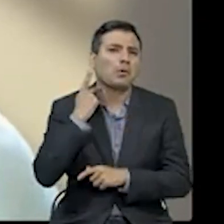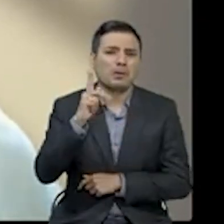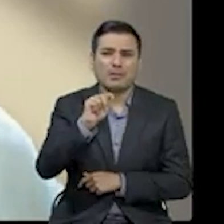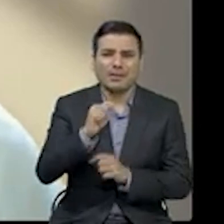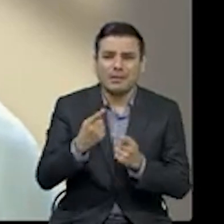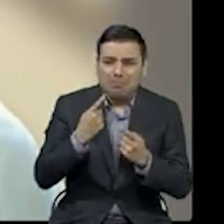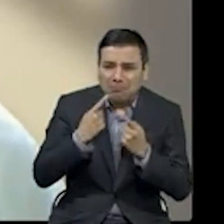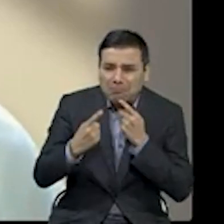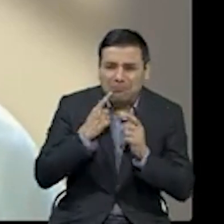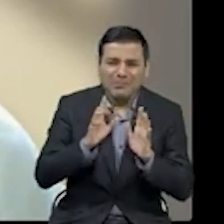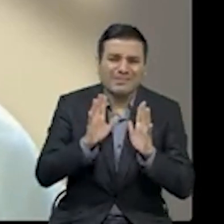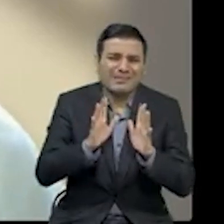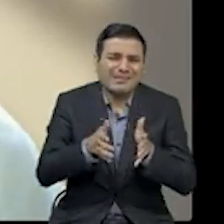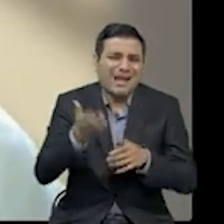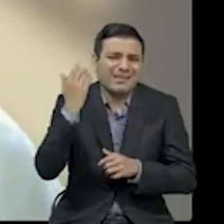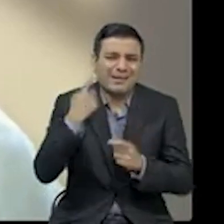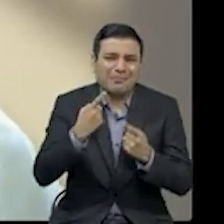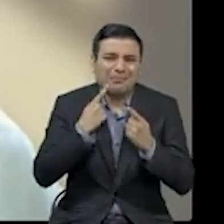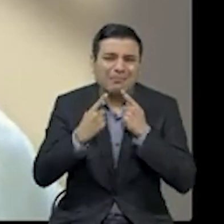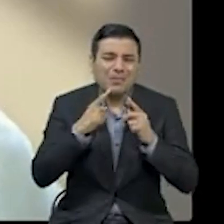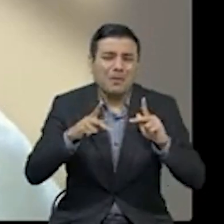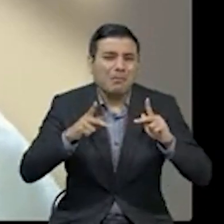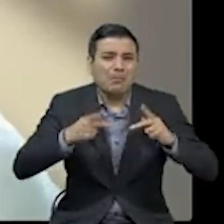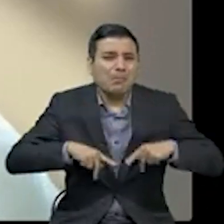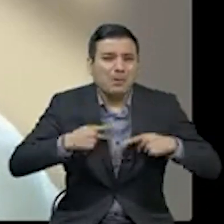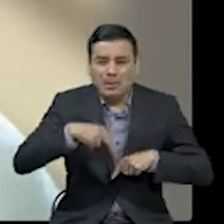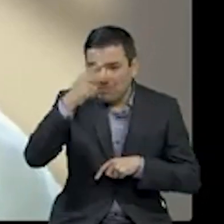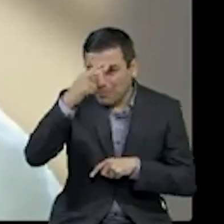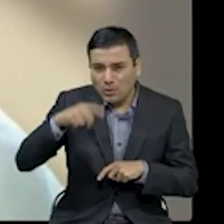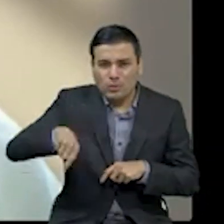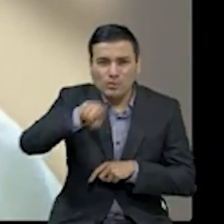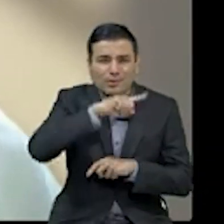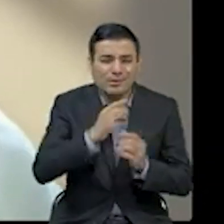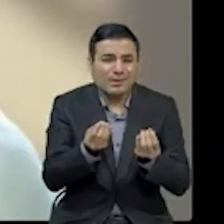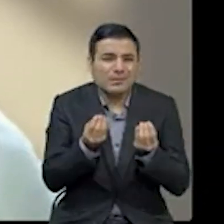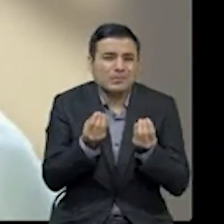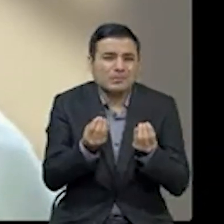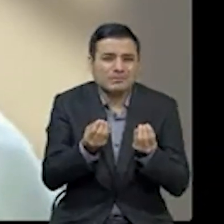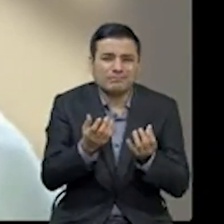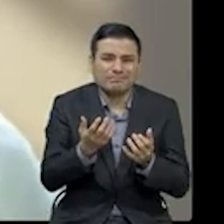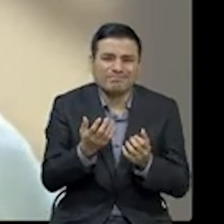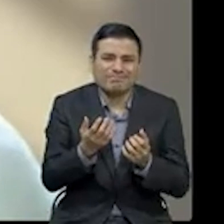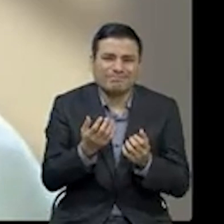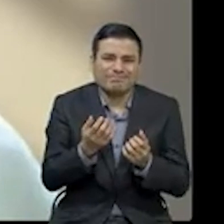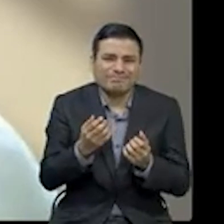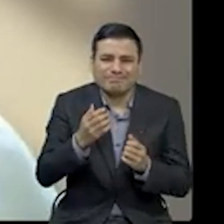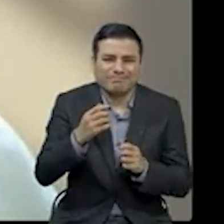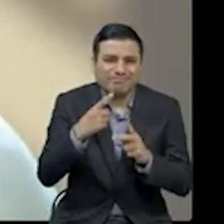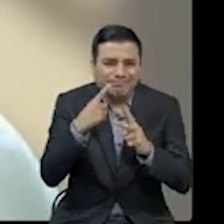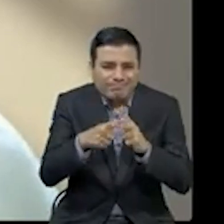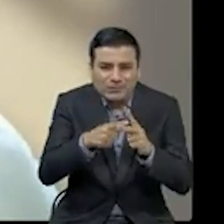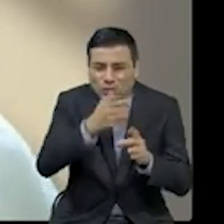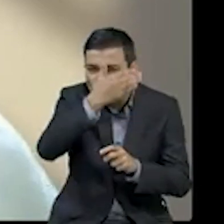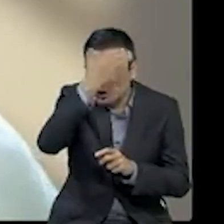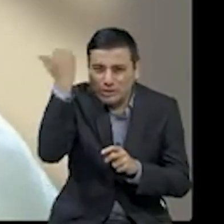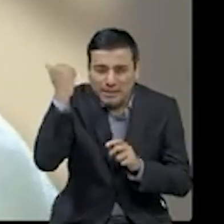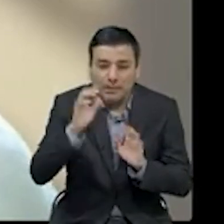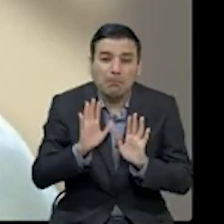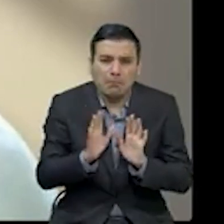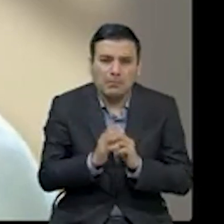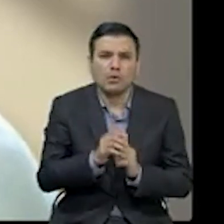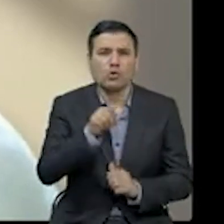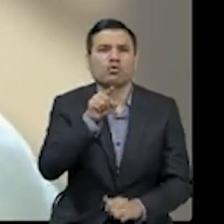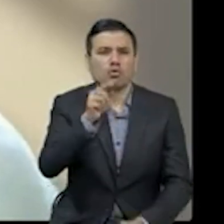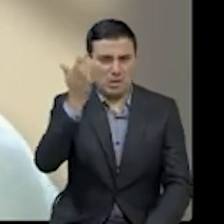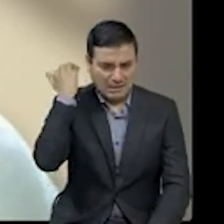pues como para muchas mexicanas y mexicanos, la aritmética no es su fuerte. Pero usted fue a una